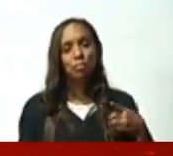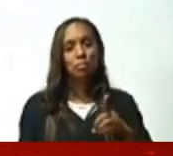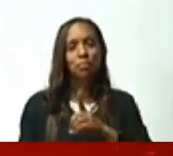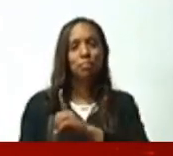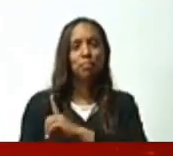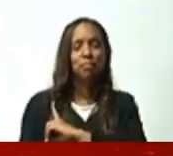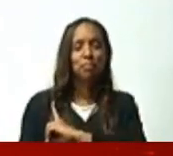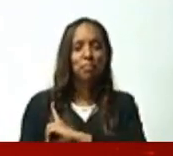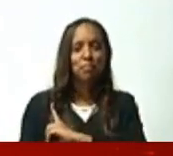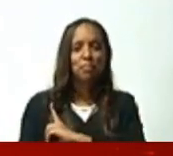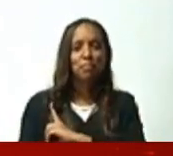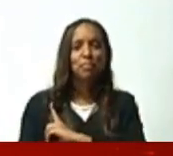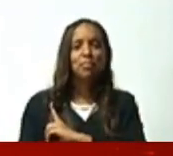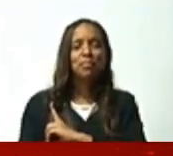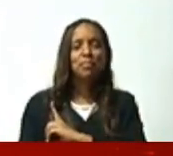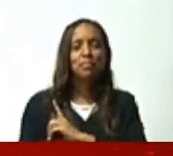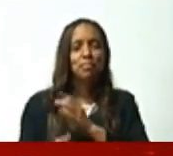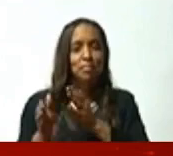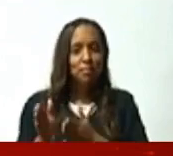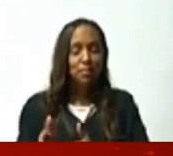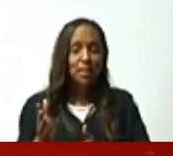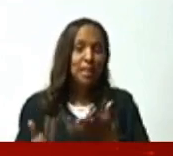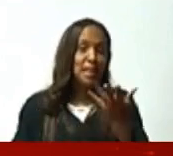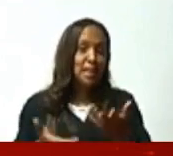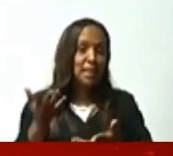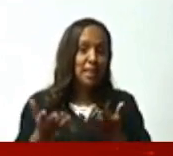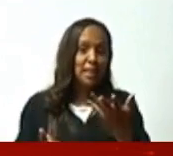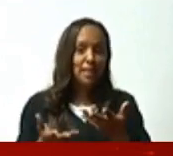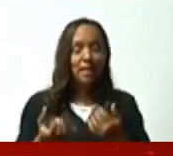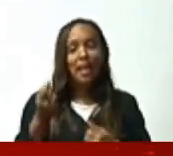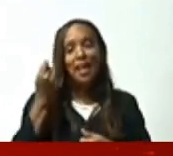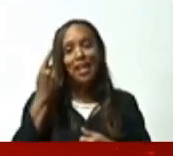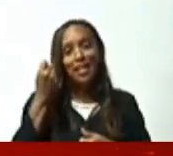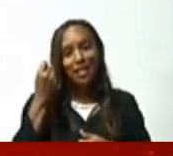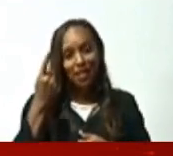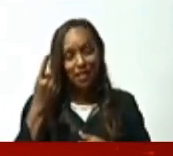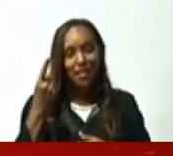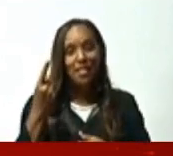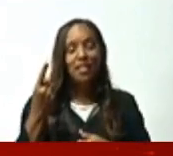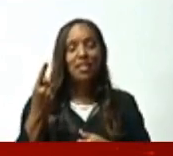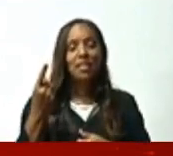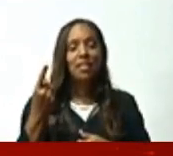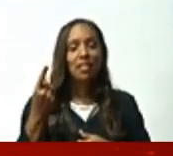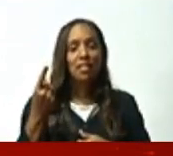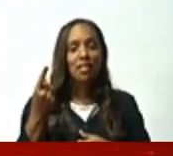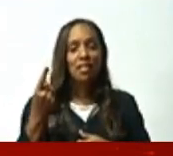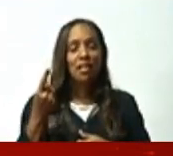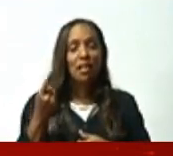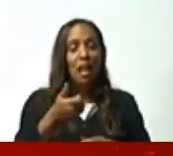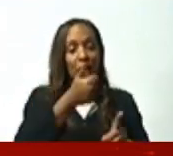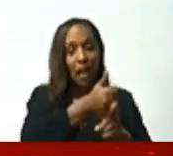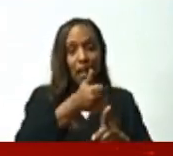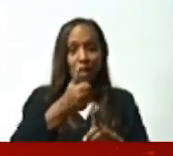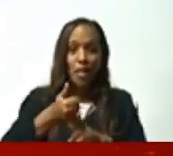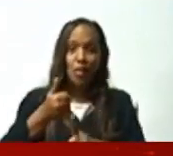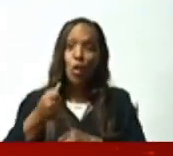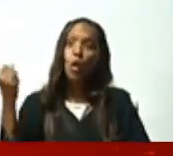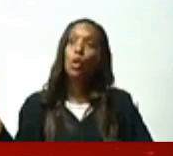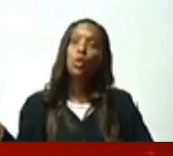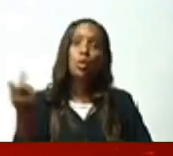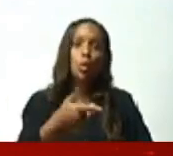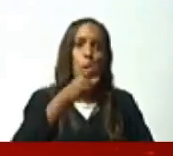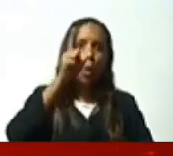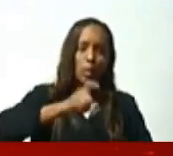porque parece ser que resulta más eficiente que un estado de emergencia se atiendan necesidades básicas de esa